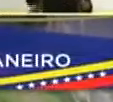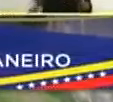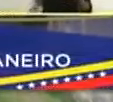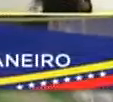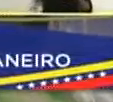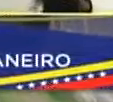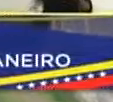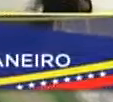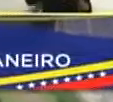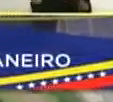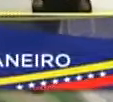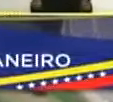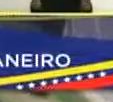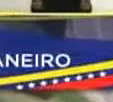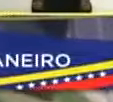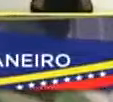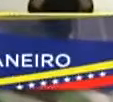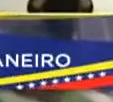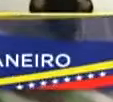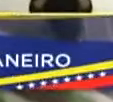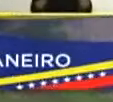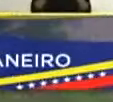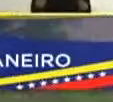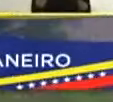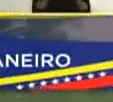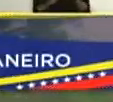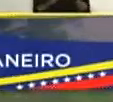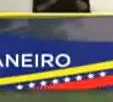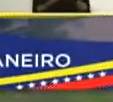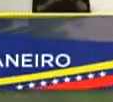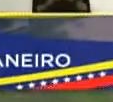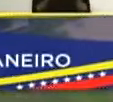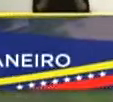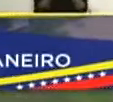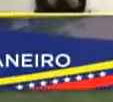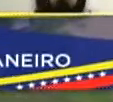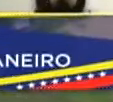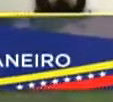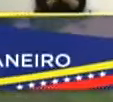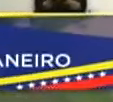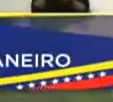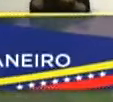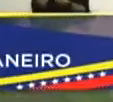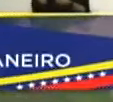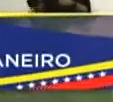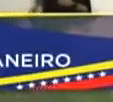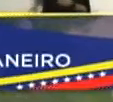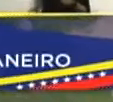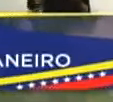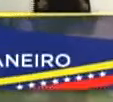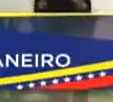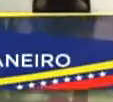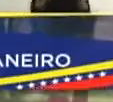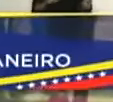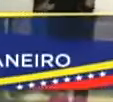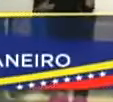alegres, emocionados y le damos las gracias una vez más por tanto amor que tiene por nuestro pueblo. Adelante, presidente.